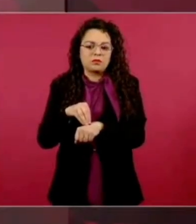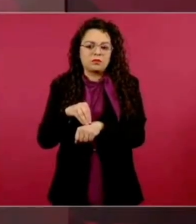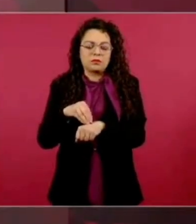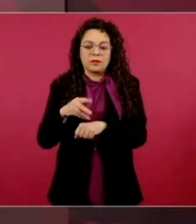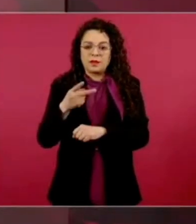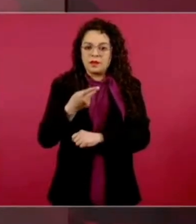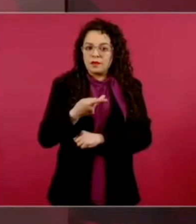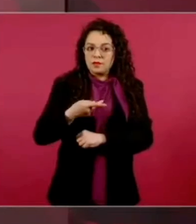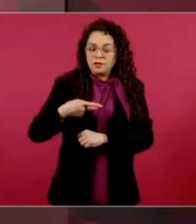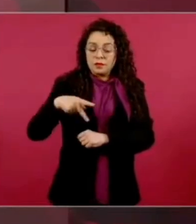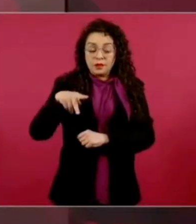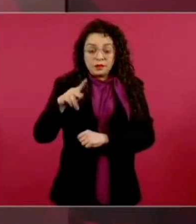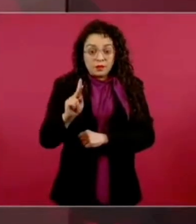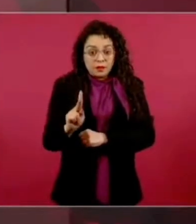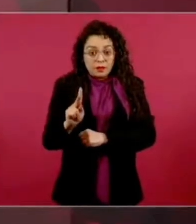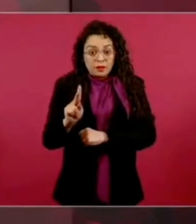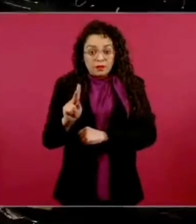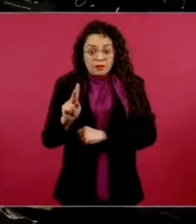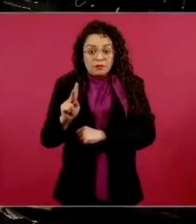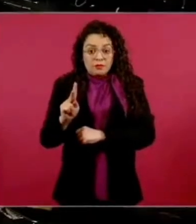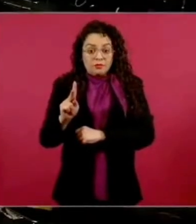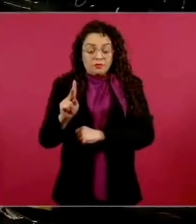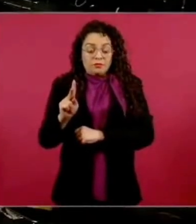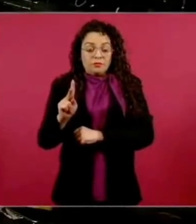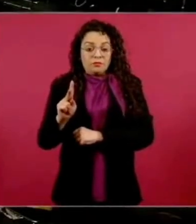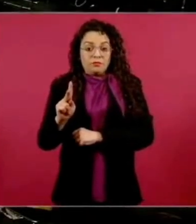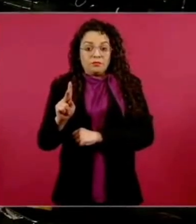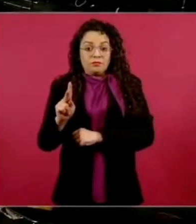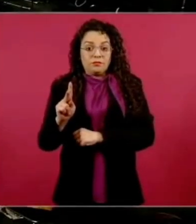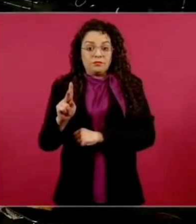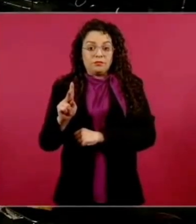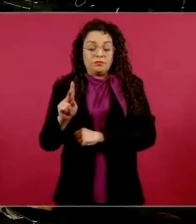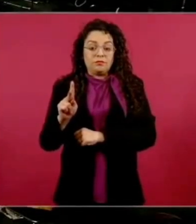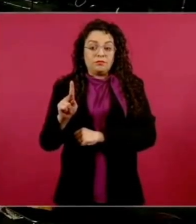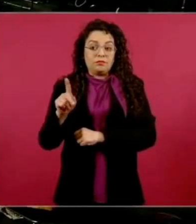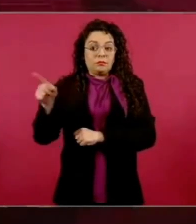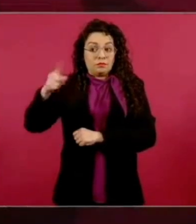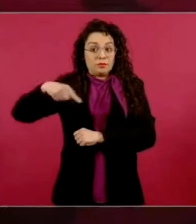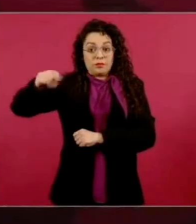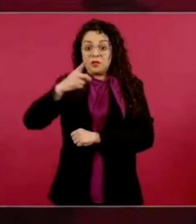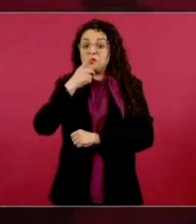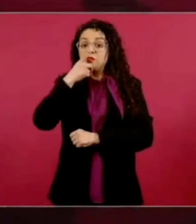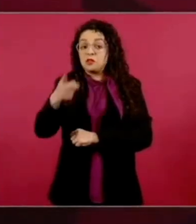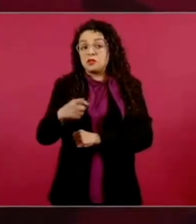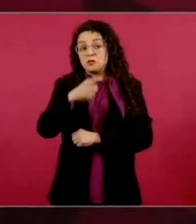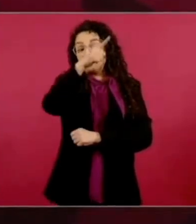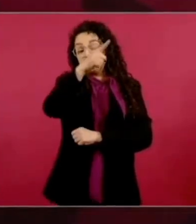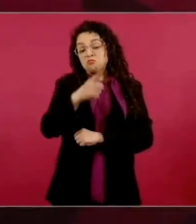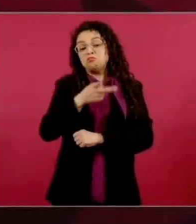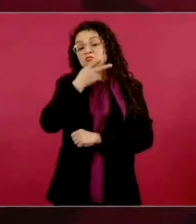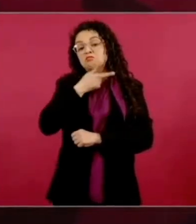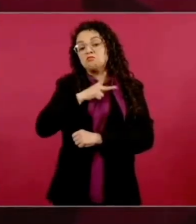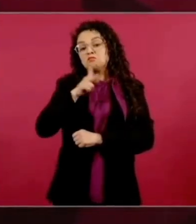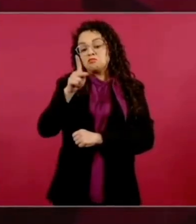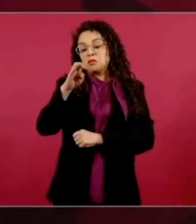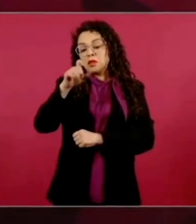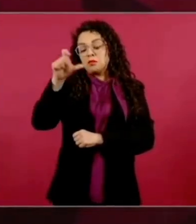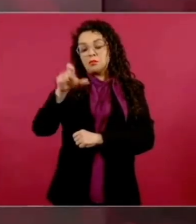como se consideraron monopolios a Pemex, a la Comisión Federal de